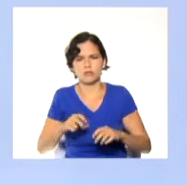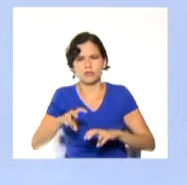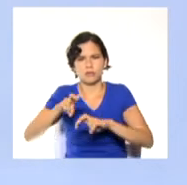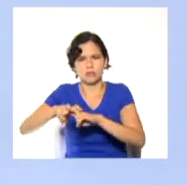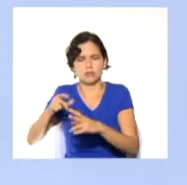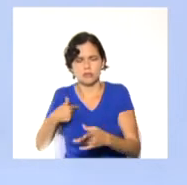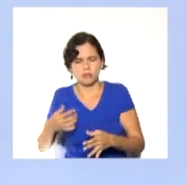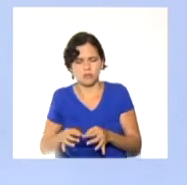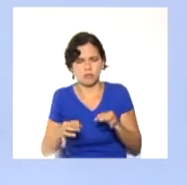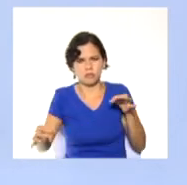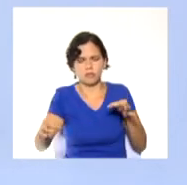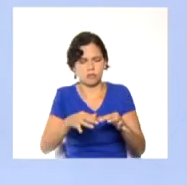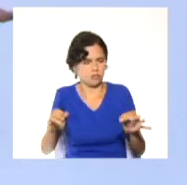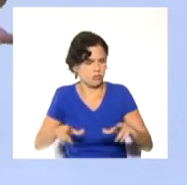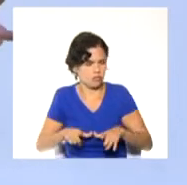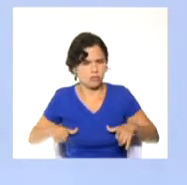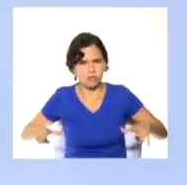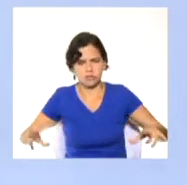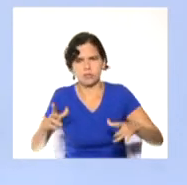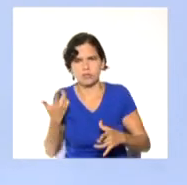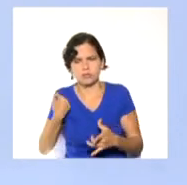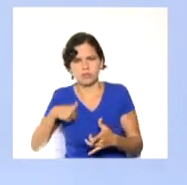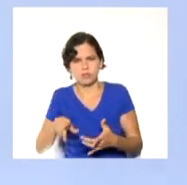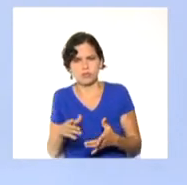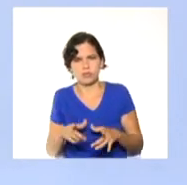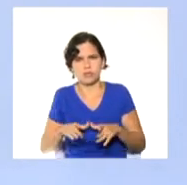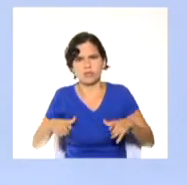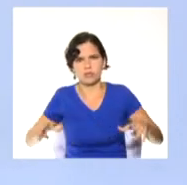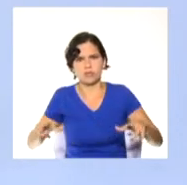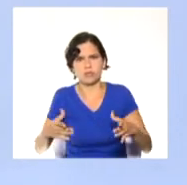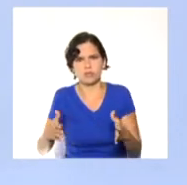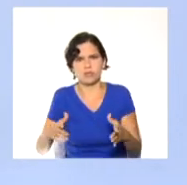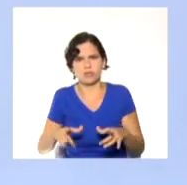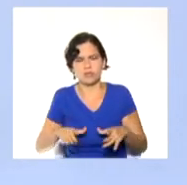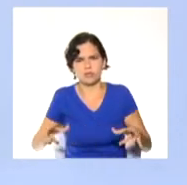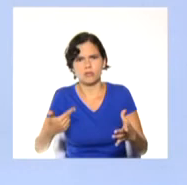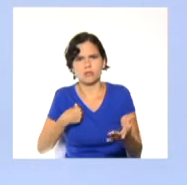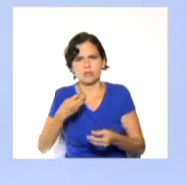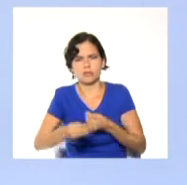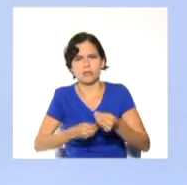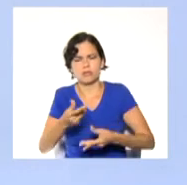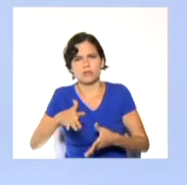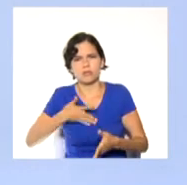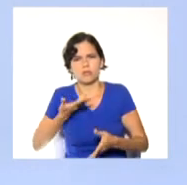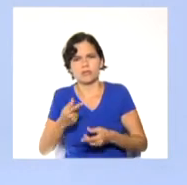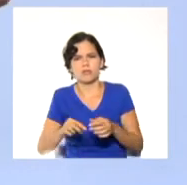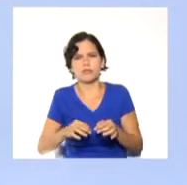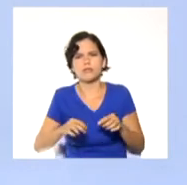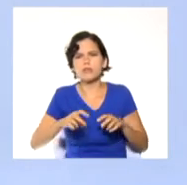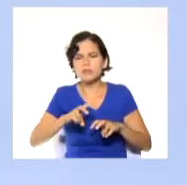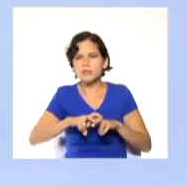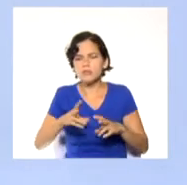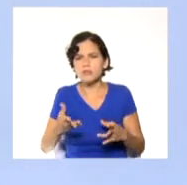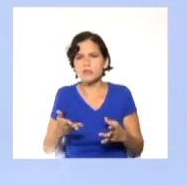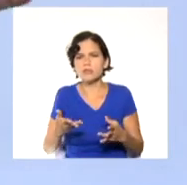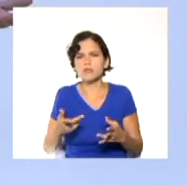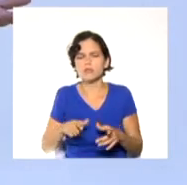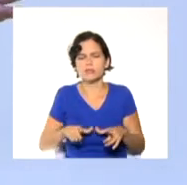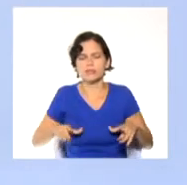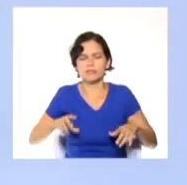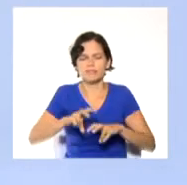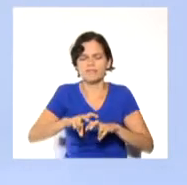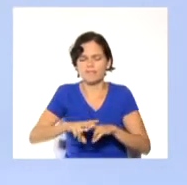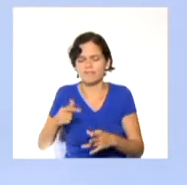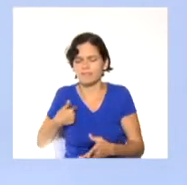el espacio que tenemos para ubicar el mueble y la dimensión del mueble. Esto nos permitirá saber si efectivamente el mueble cabe en el